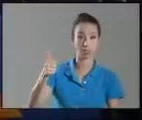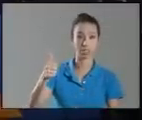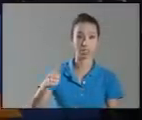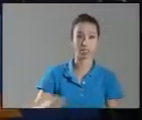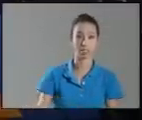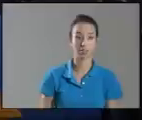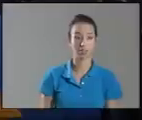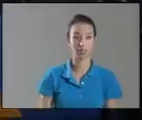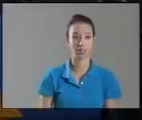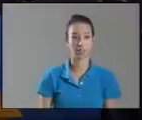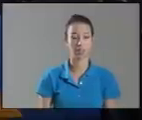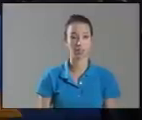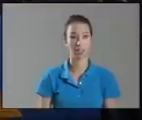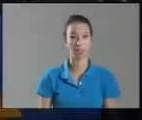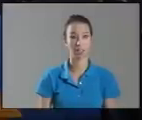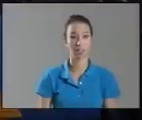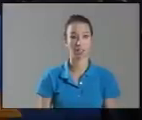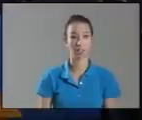me decía mi esposa,